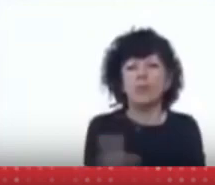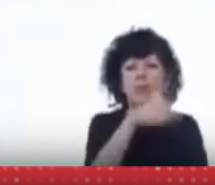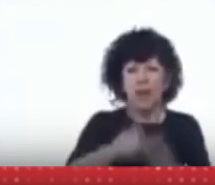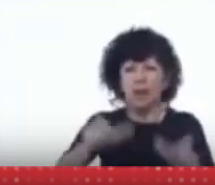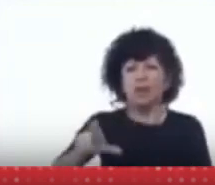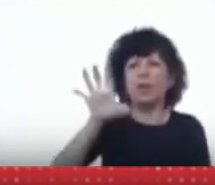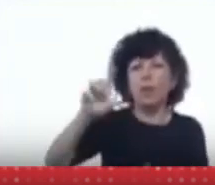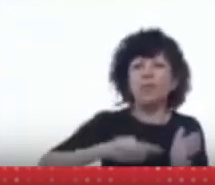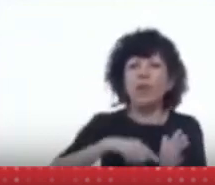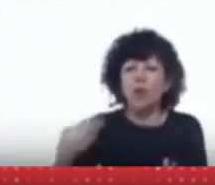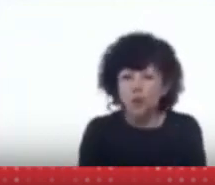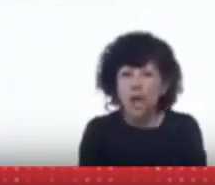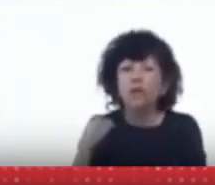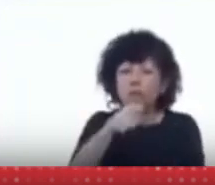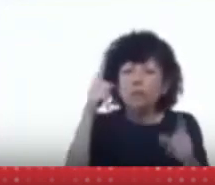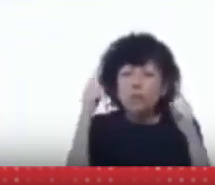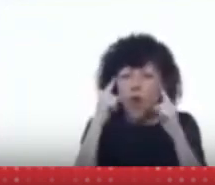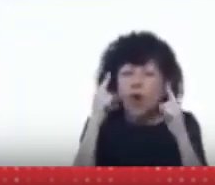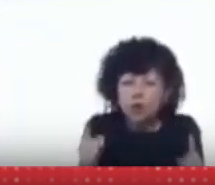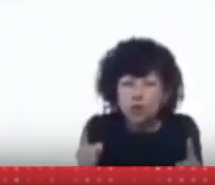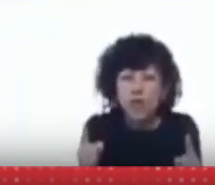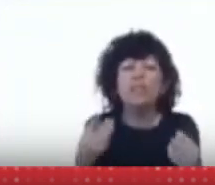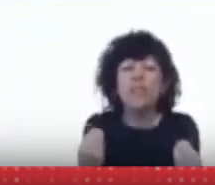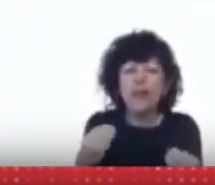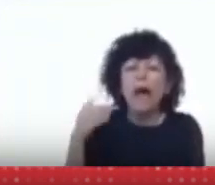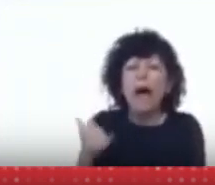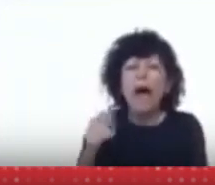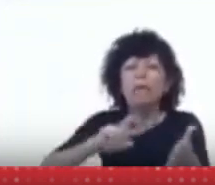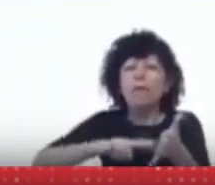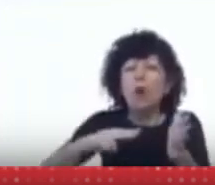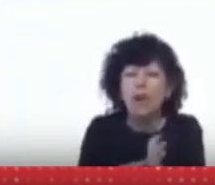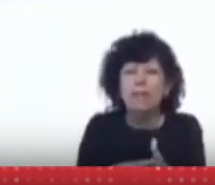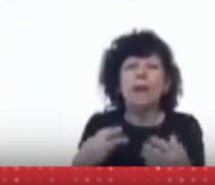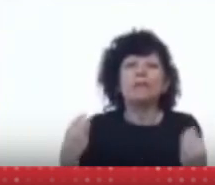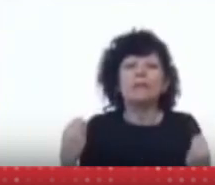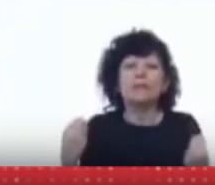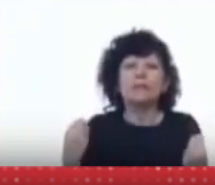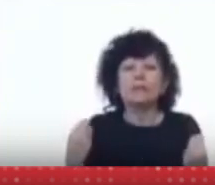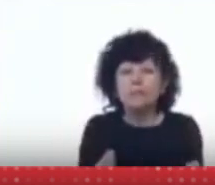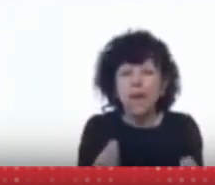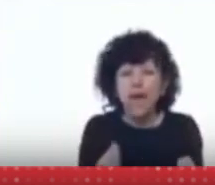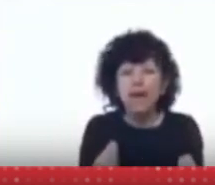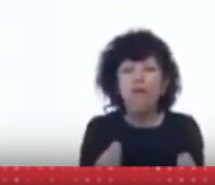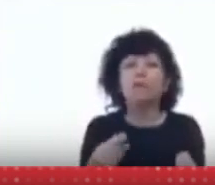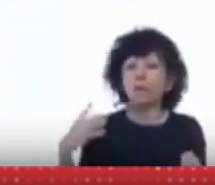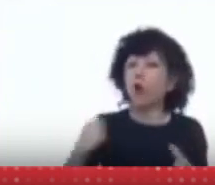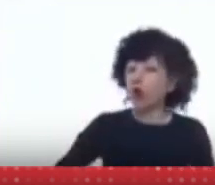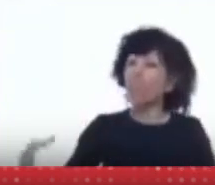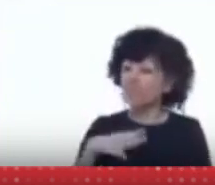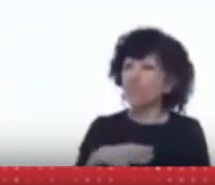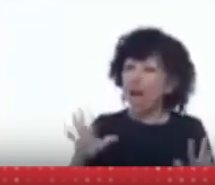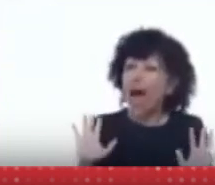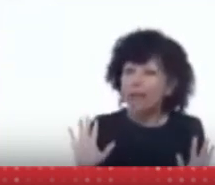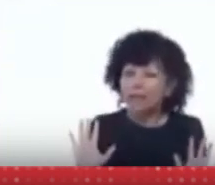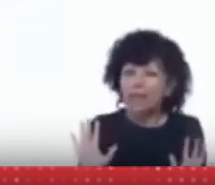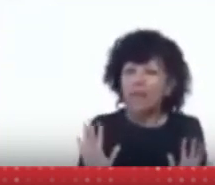muy conscientes de las dificultades que hay para que votaran también por todo lo que nos falta. Fue un